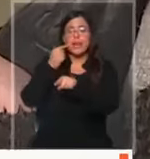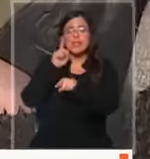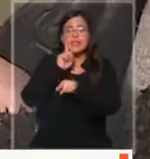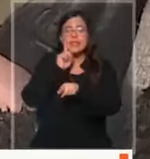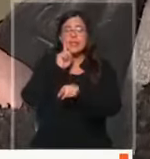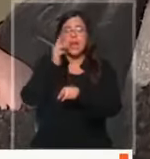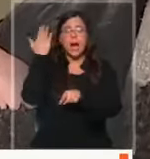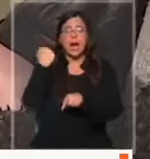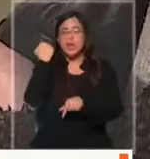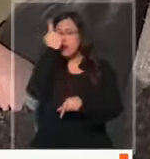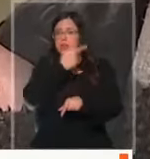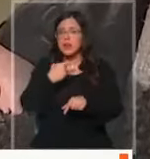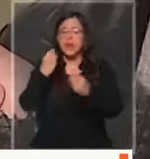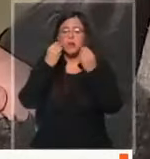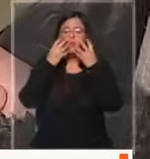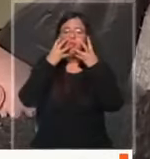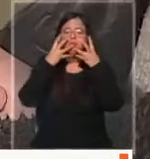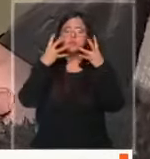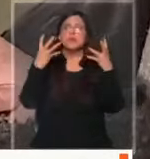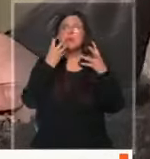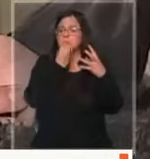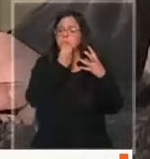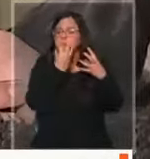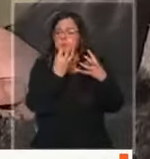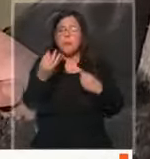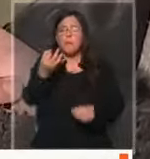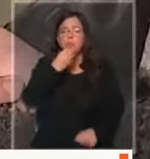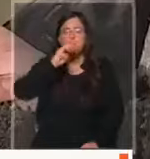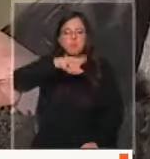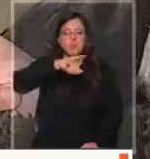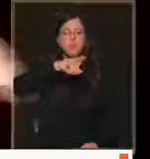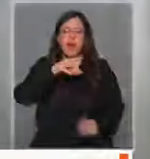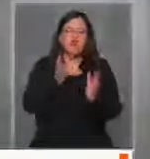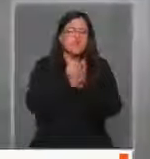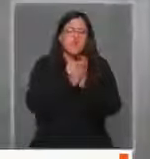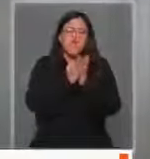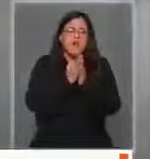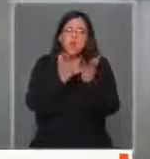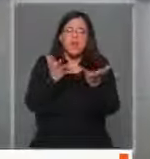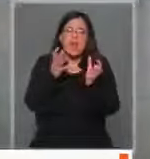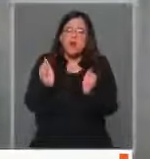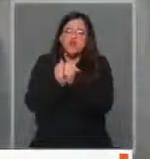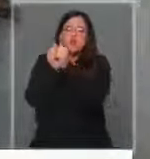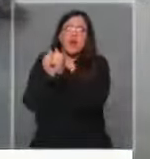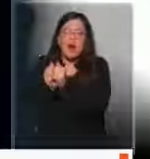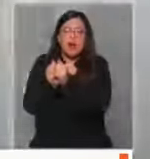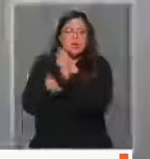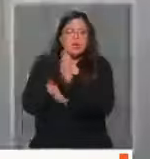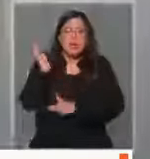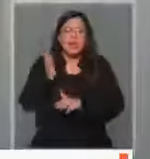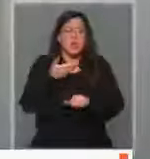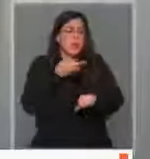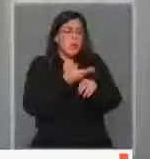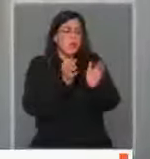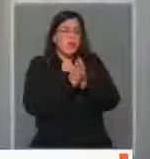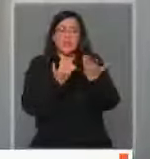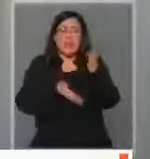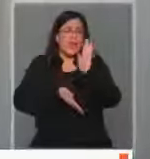su carita hinchada, sus labios hinchados, y me dice: mamá, sácame de acá. Él me pide por favor que lo saque de ahí. Si quiere puro